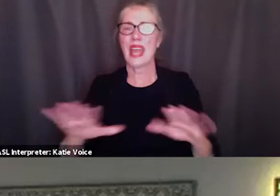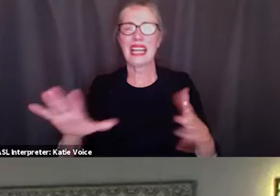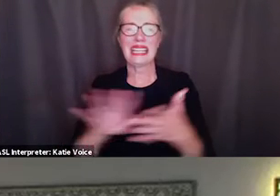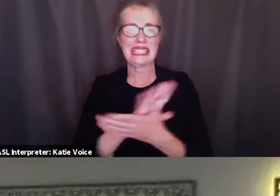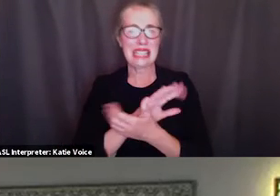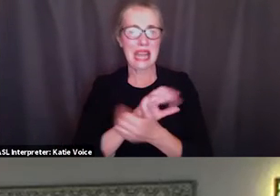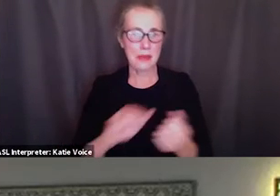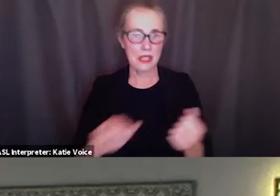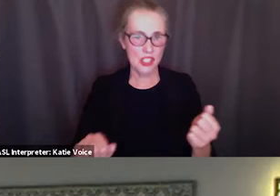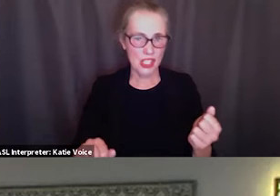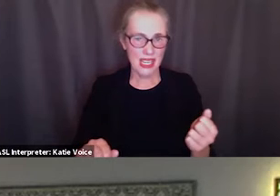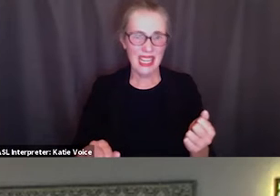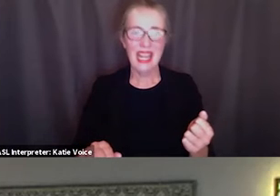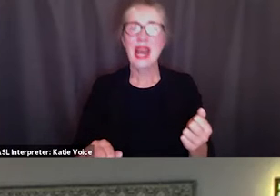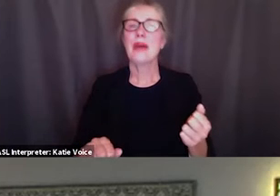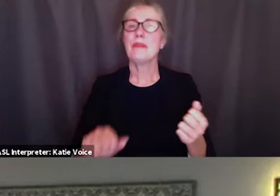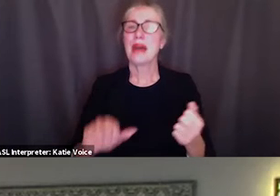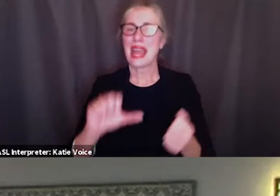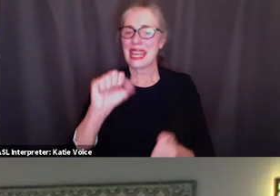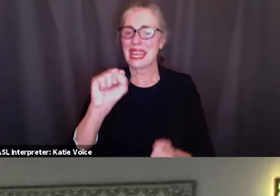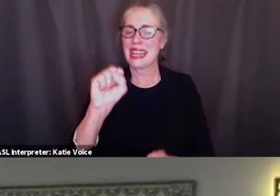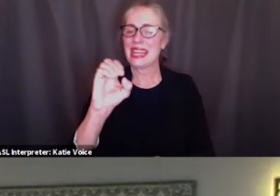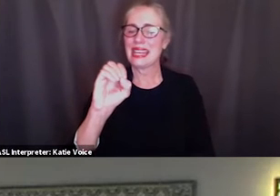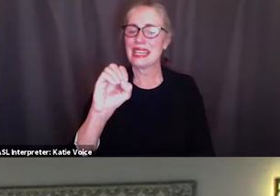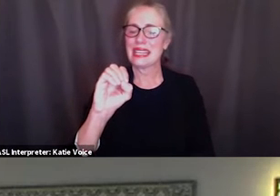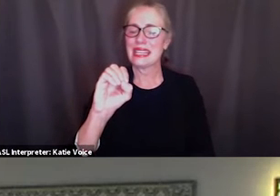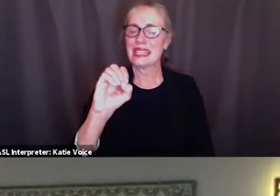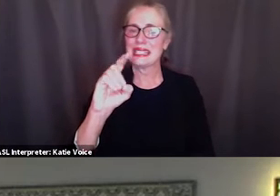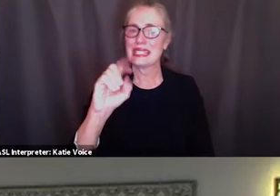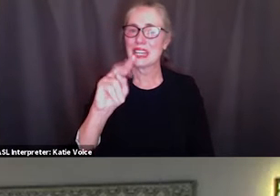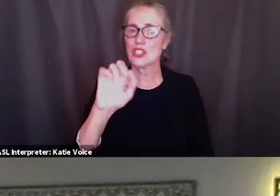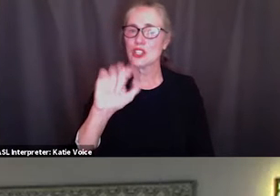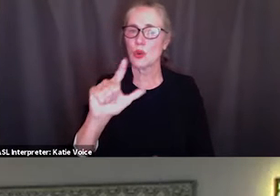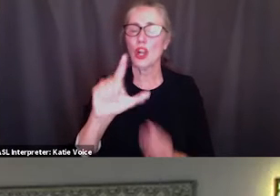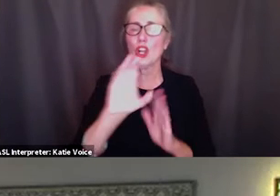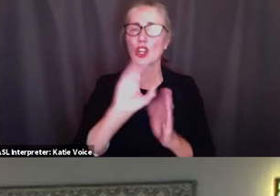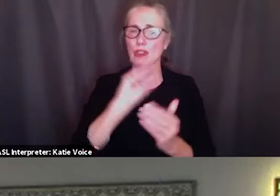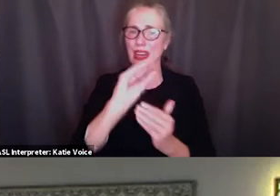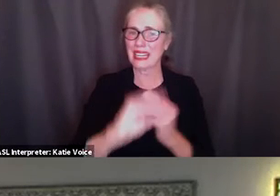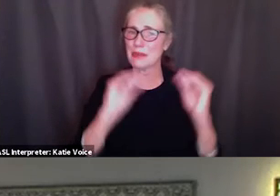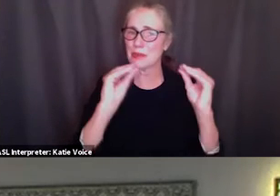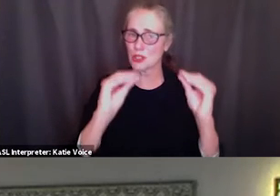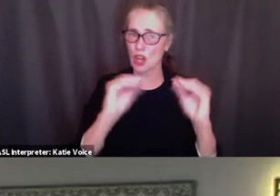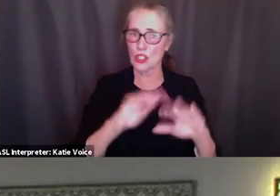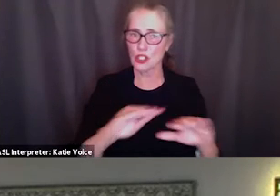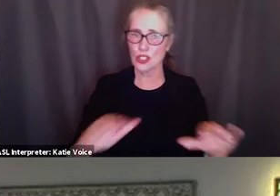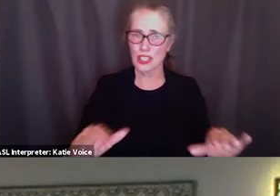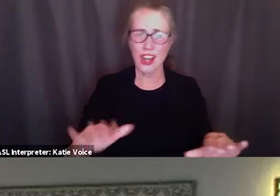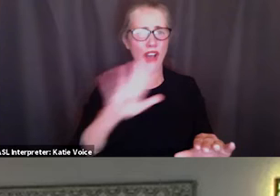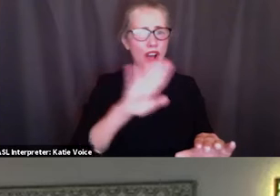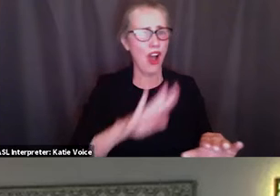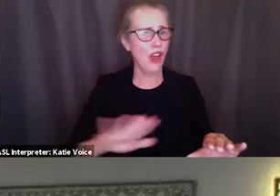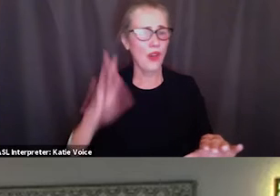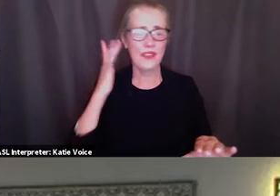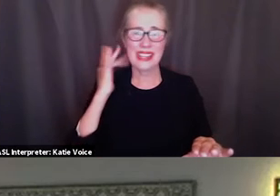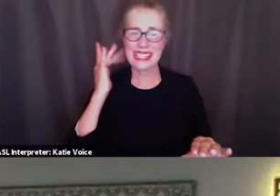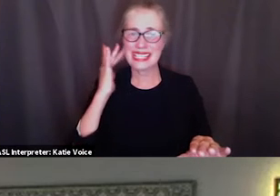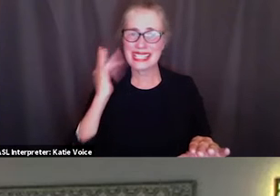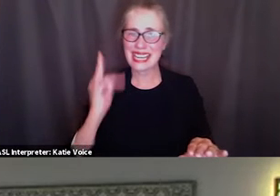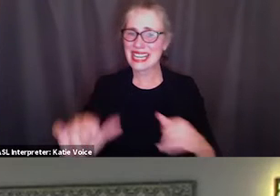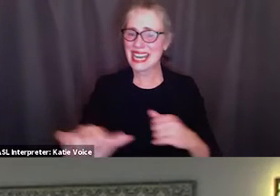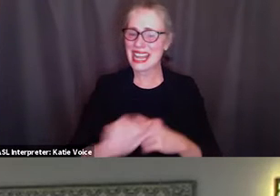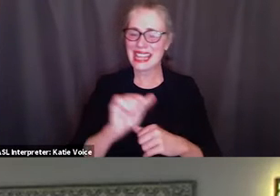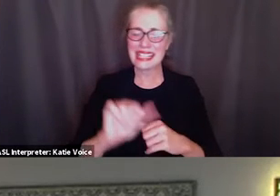silencio por el currículo que se les enseña a los niños sobre la educación sexual. Estos currículos se